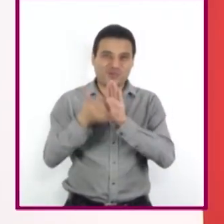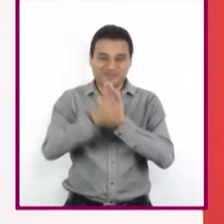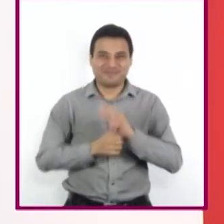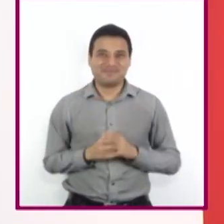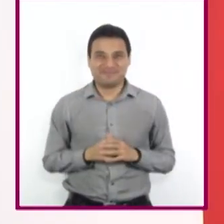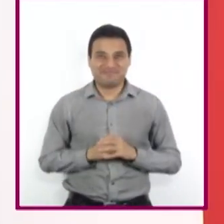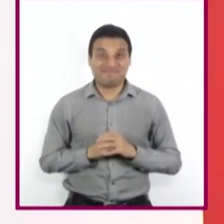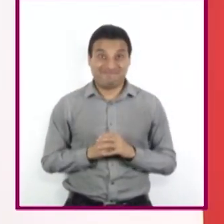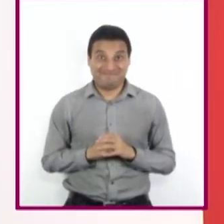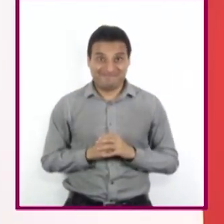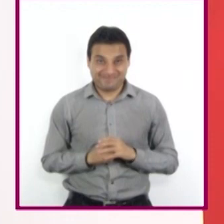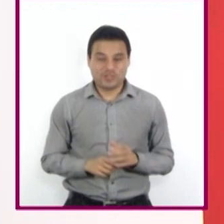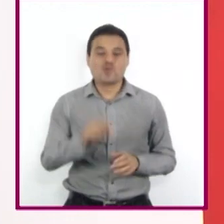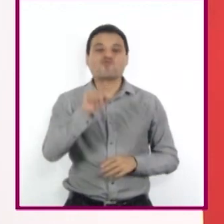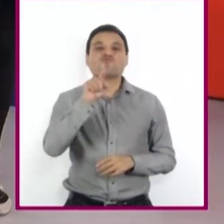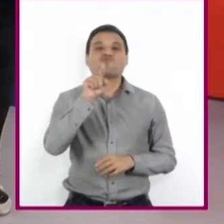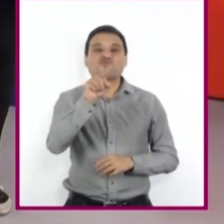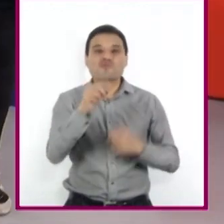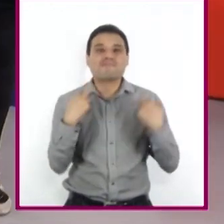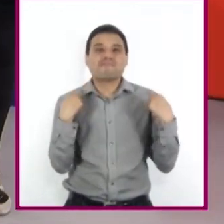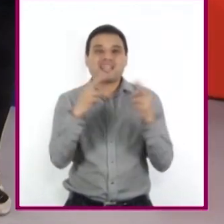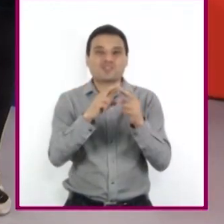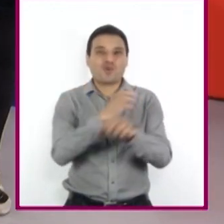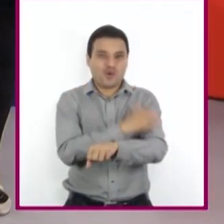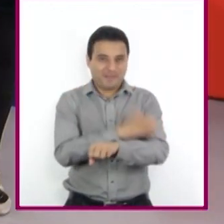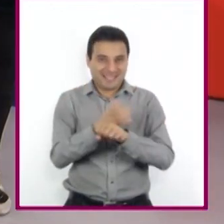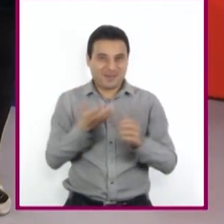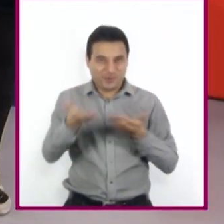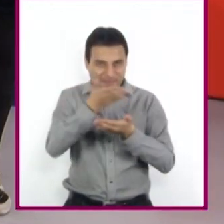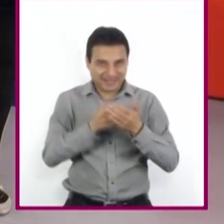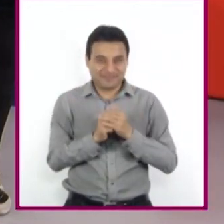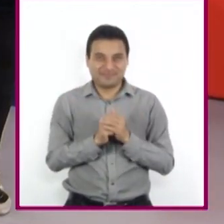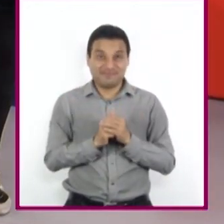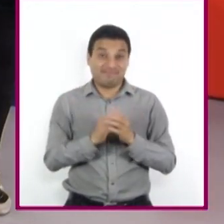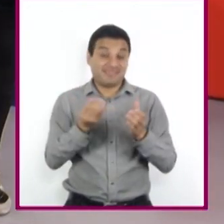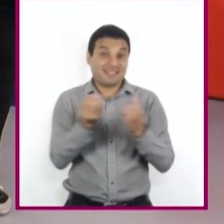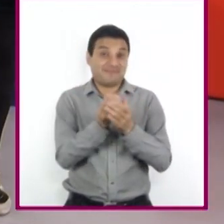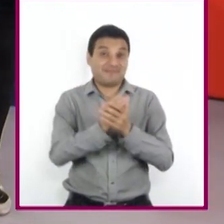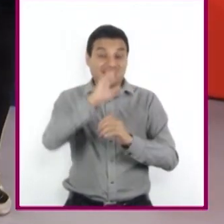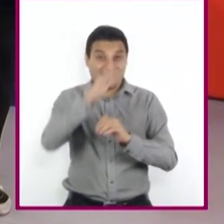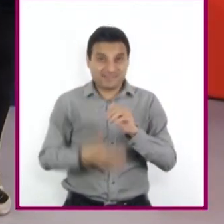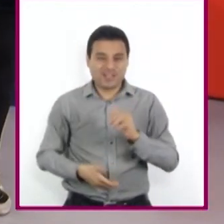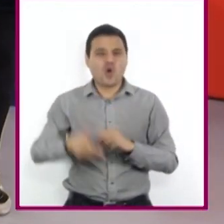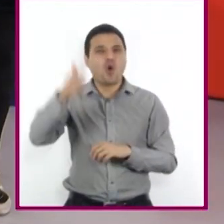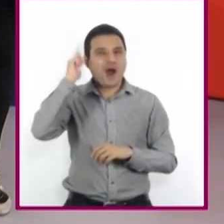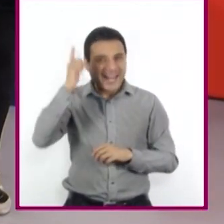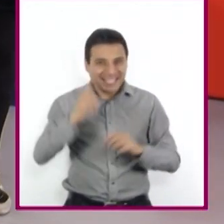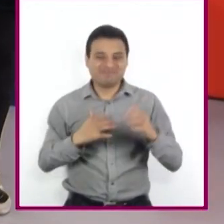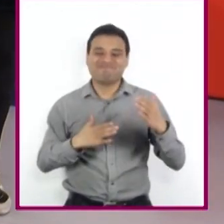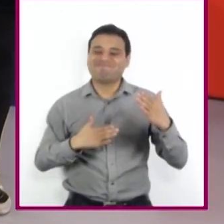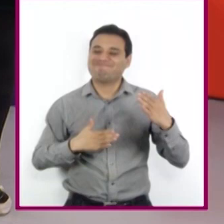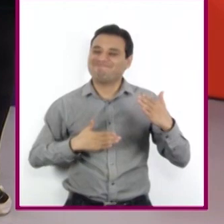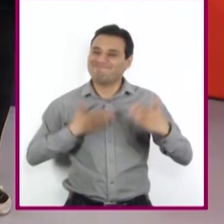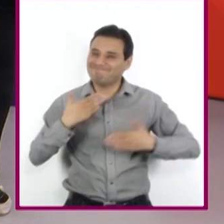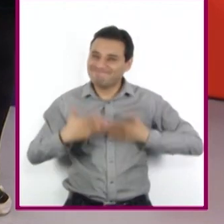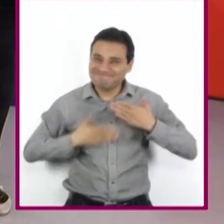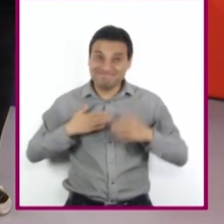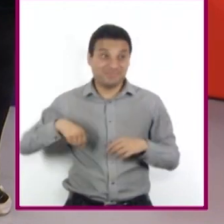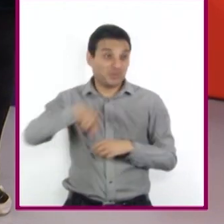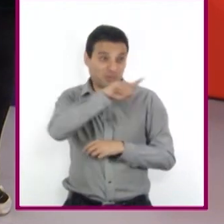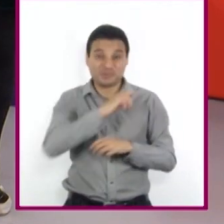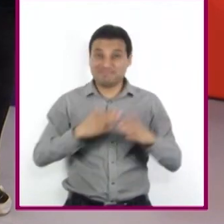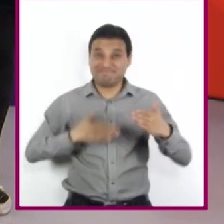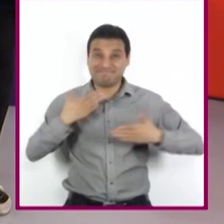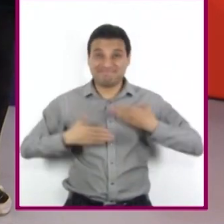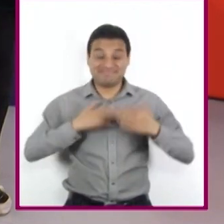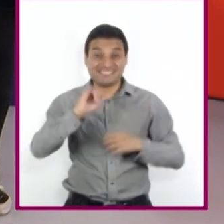compartirlo con sus docentes y compañeros. Hemos llegado al final de esta sesión. Esperemos que lo hayan disfrutado tanto como nosotros.